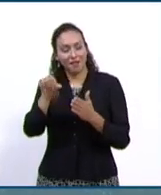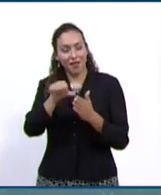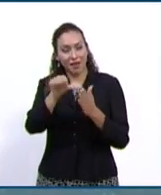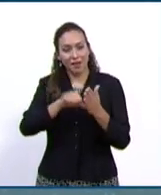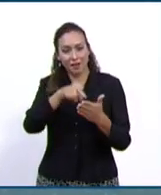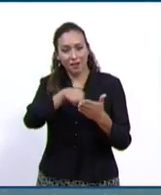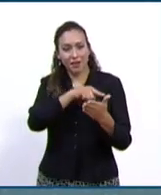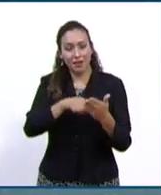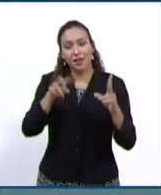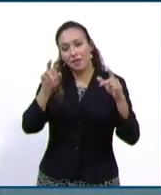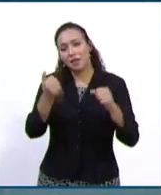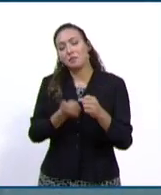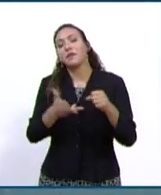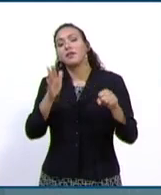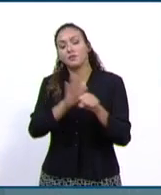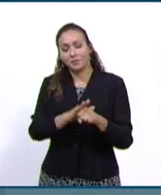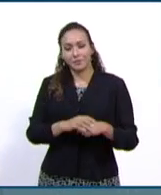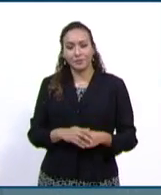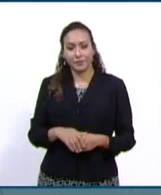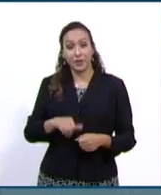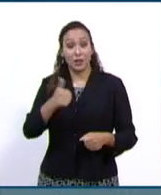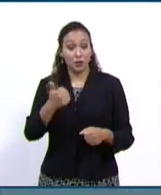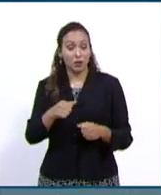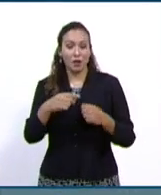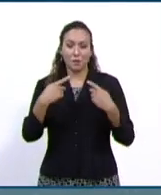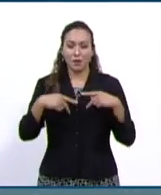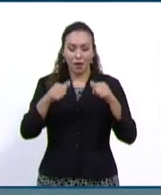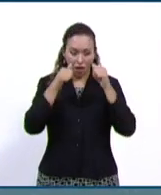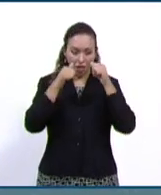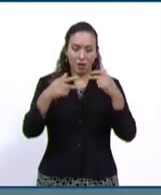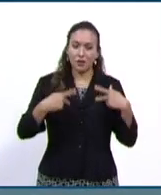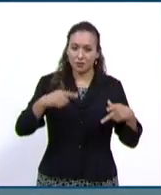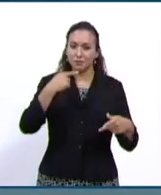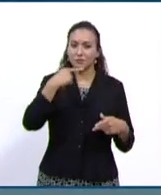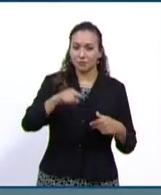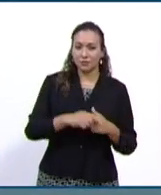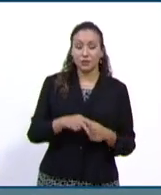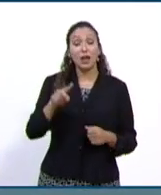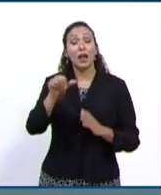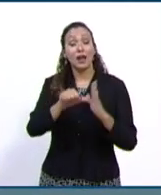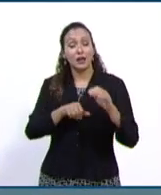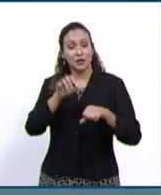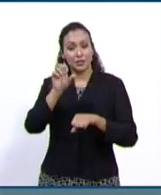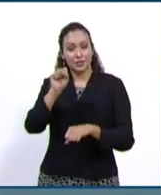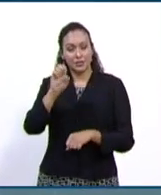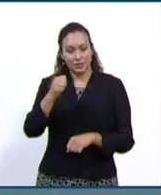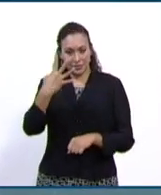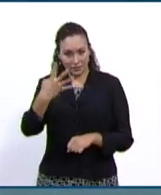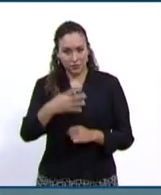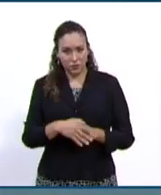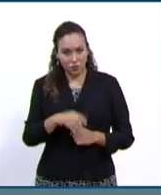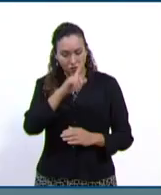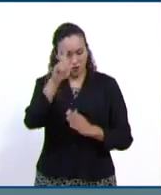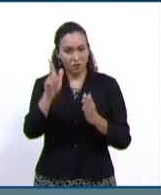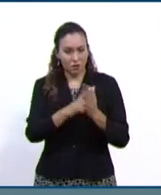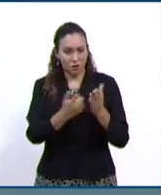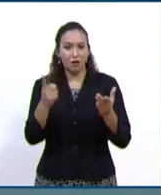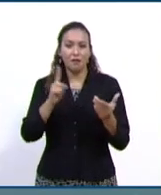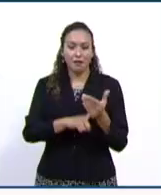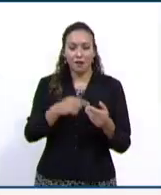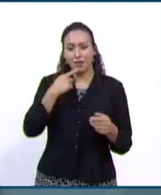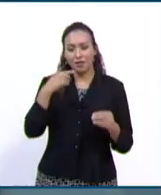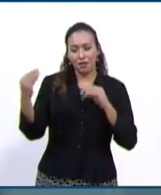contencioso administrativo y vista al quejoso, prevista en el segundo párrafo del artículo 64 de la Ley de